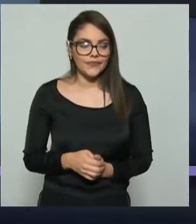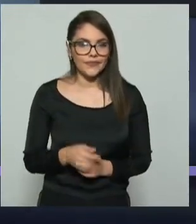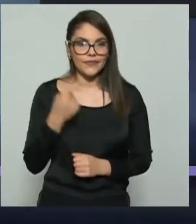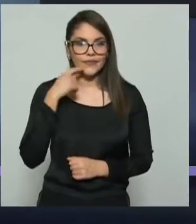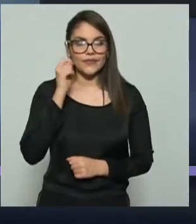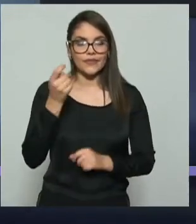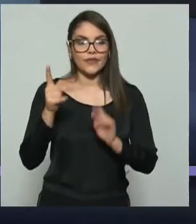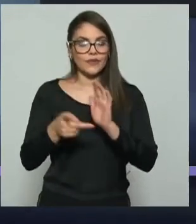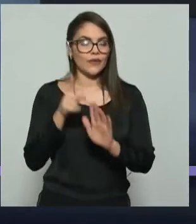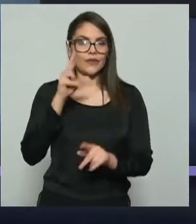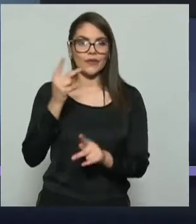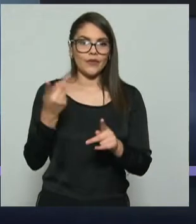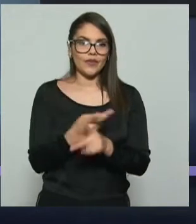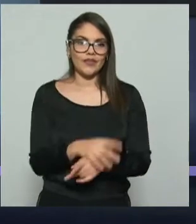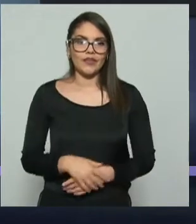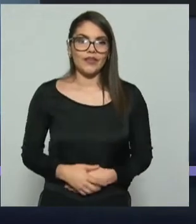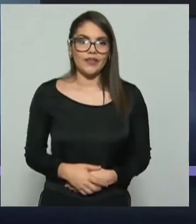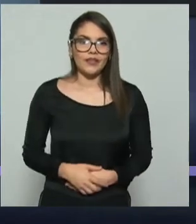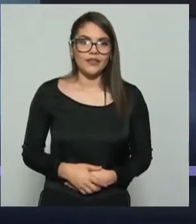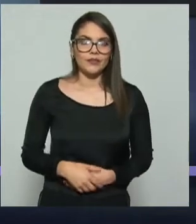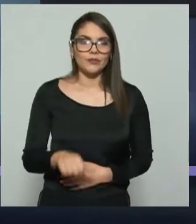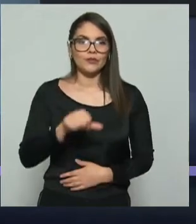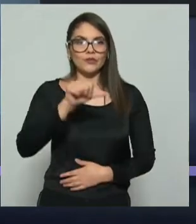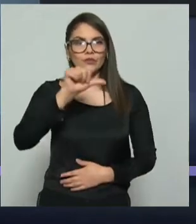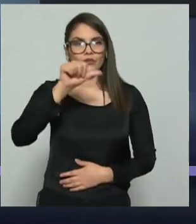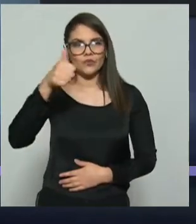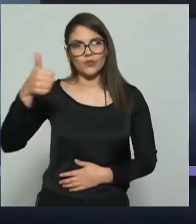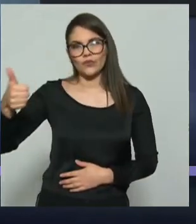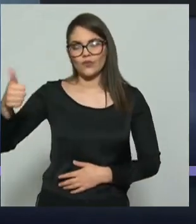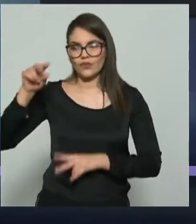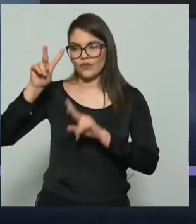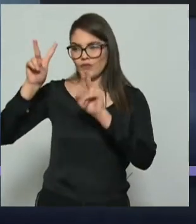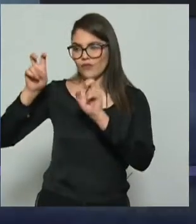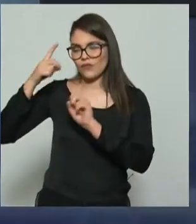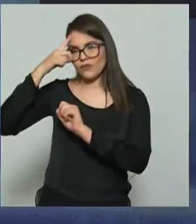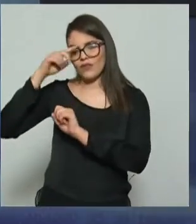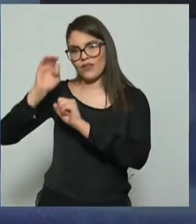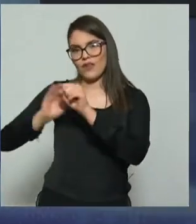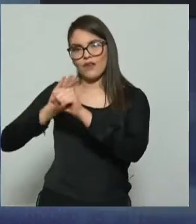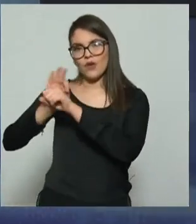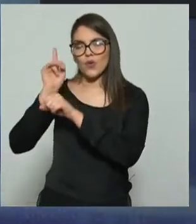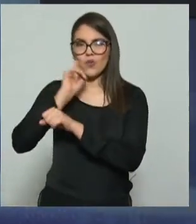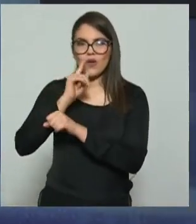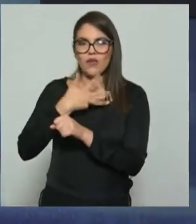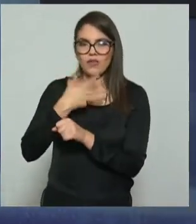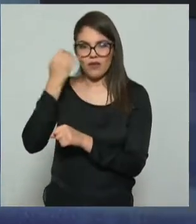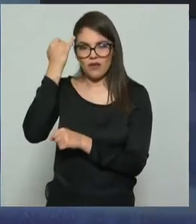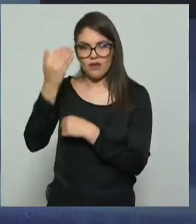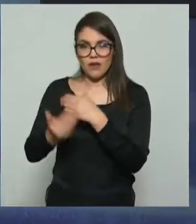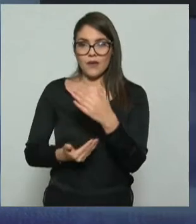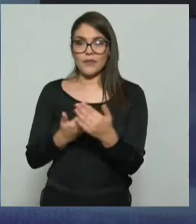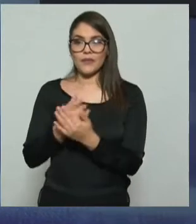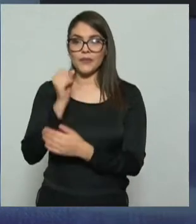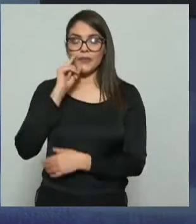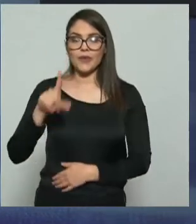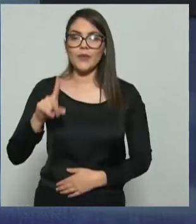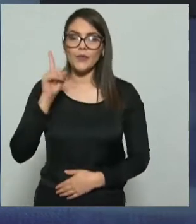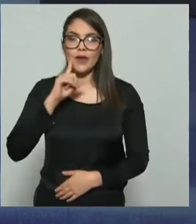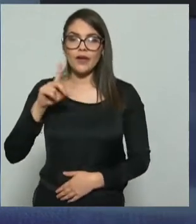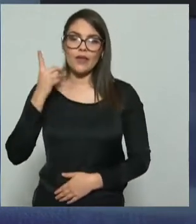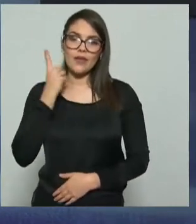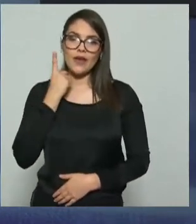dar. Tenemos en materia de defensa para las mujeres, hay una iniciativa presentada por la diputada Gabriela